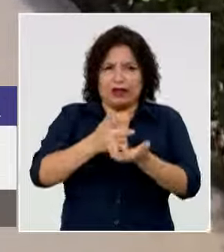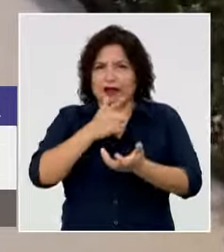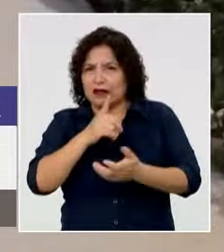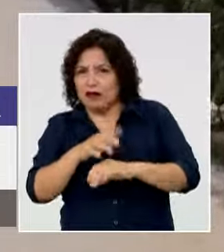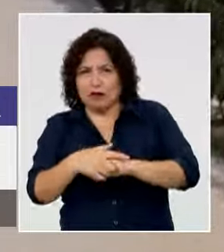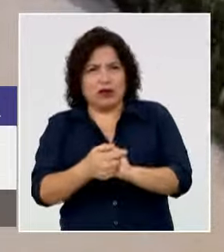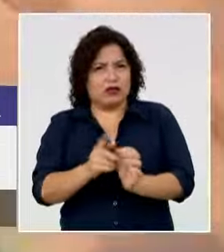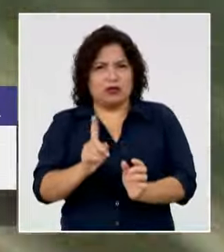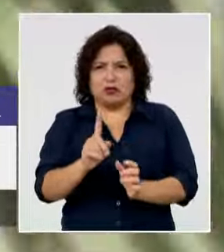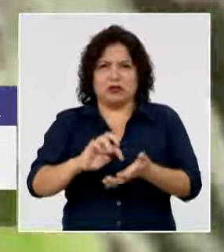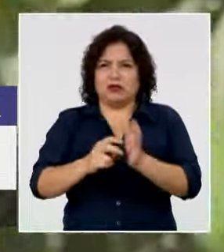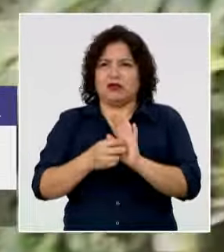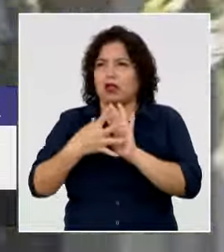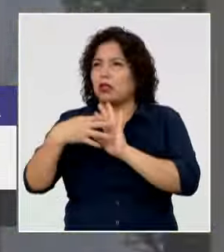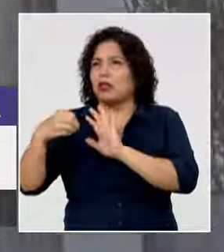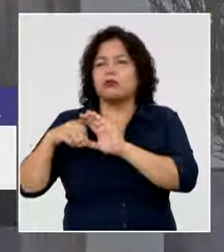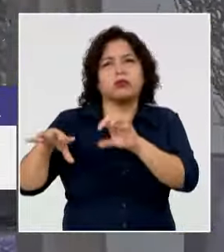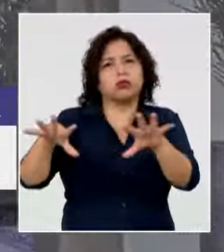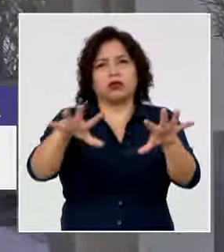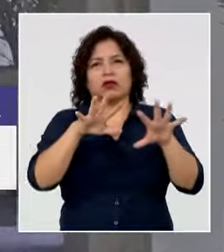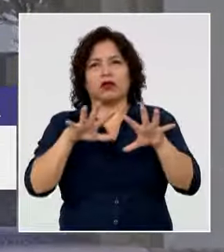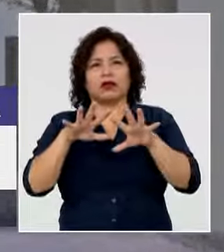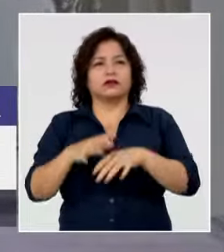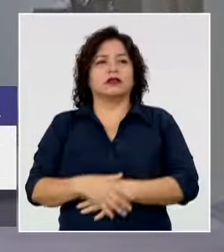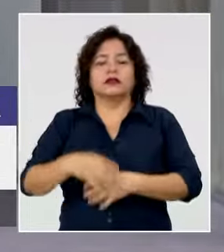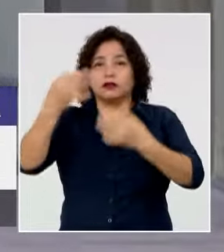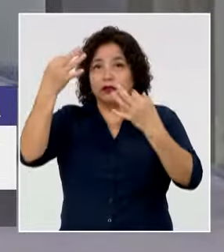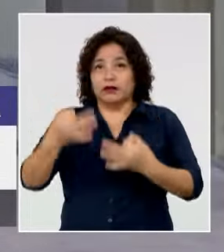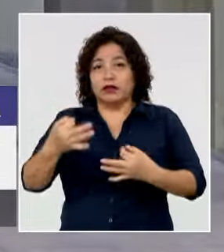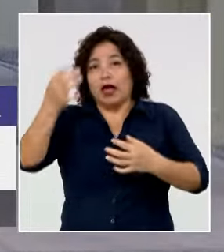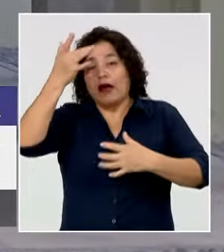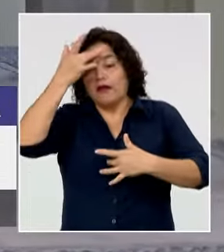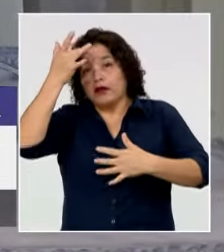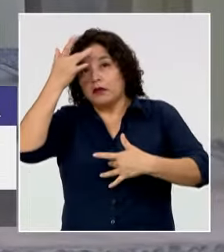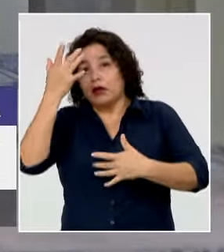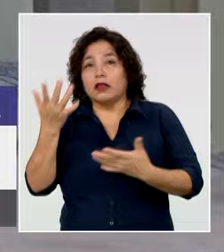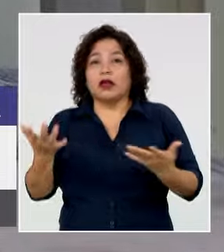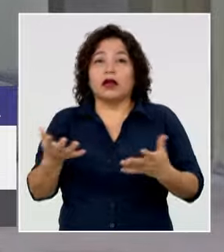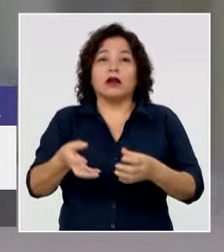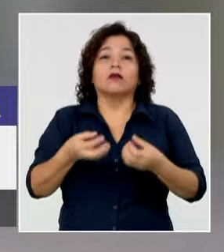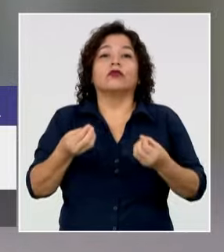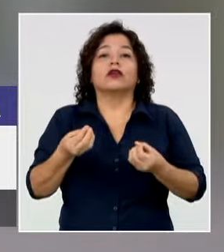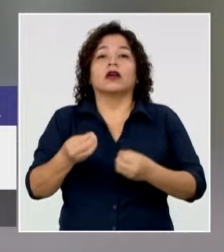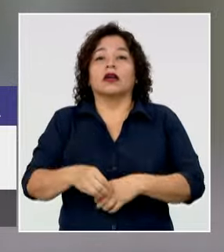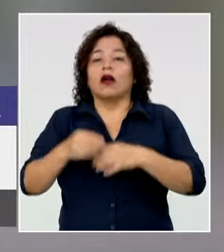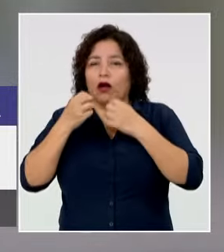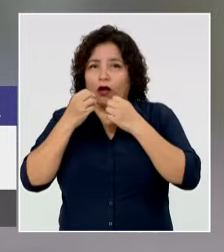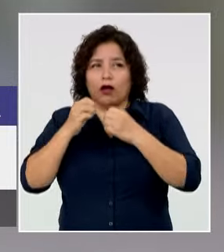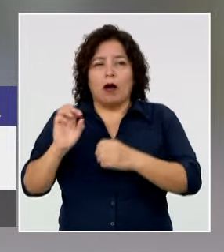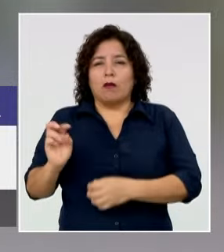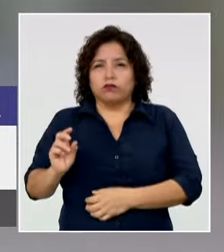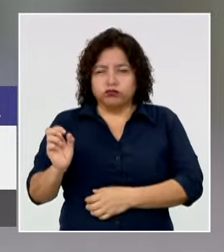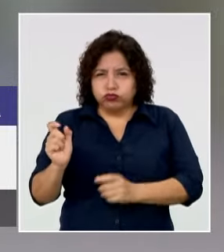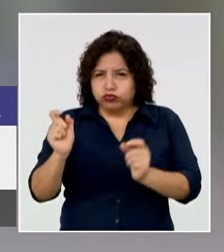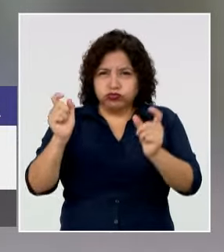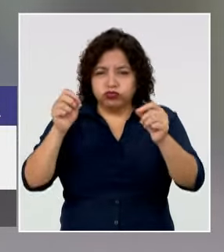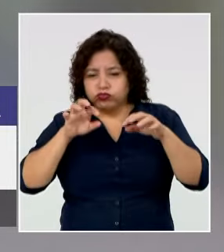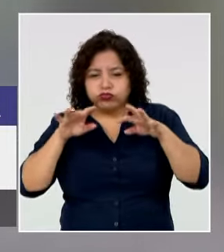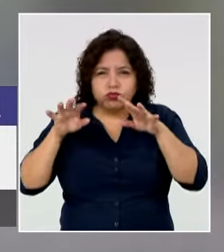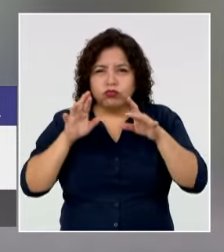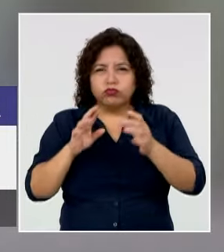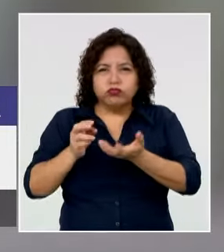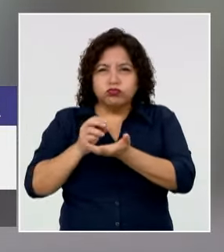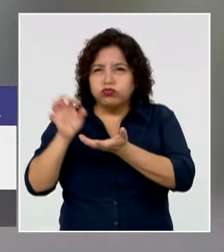los constantes contagios. En realidad, este tipo de enfermedades son causadas por la transmisión del virus de persona a persona y